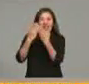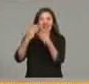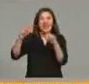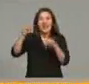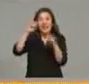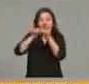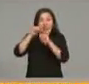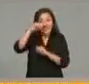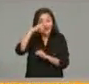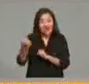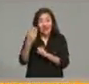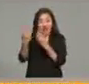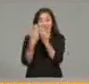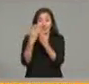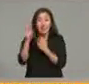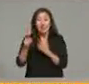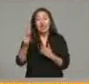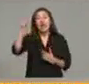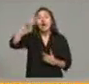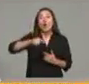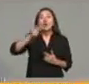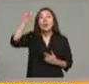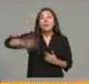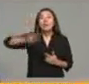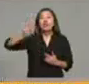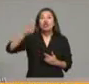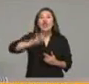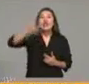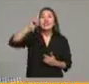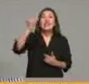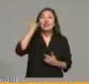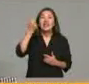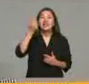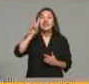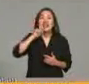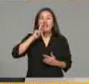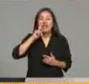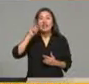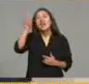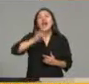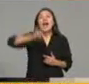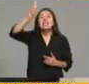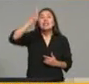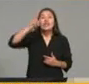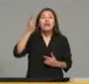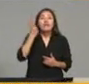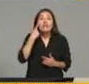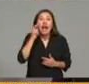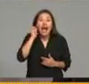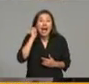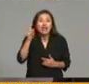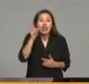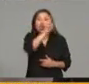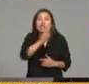y me contaban hoy la entrevista en la radio con una persona de javi exactamente don benito ciento un año tirón 27